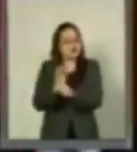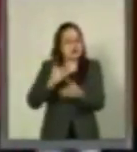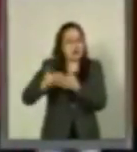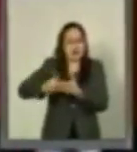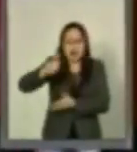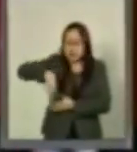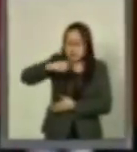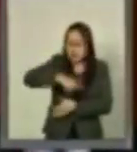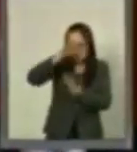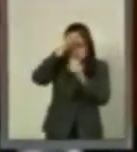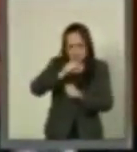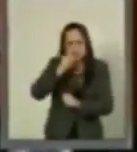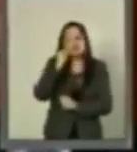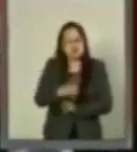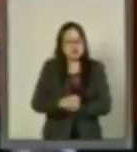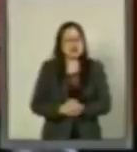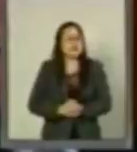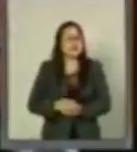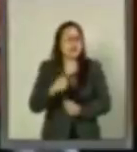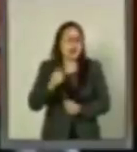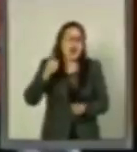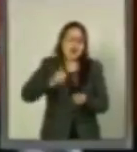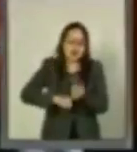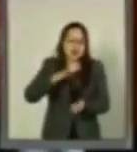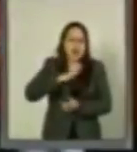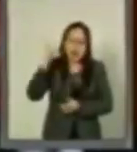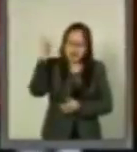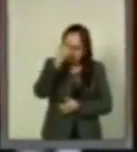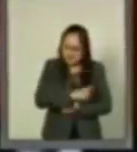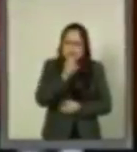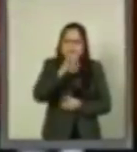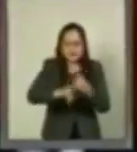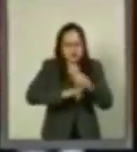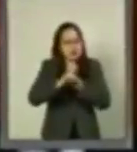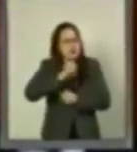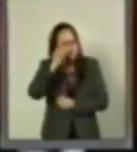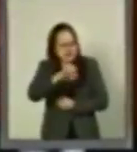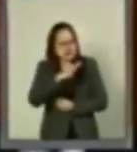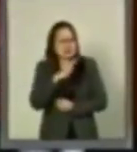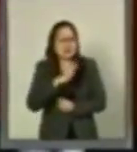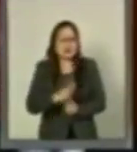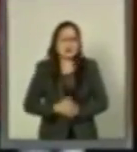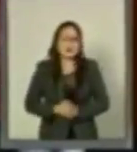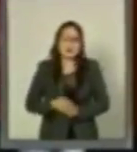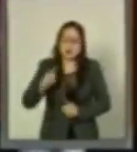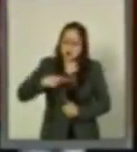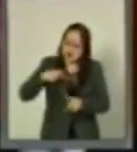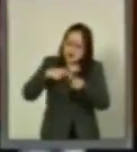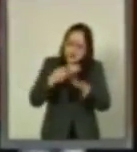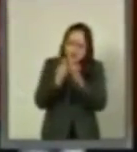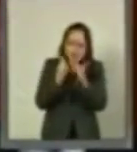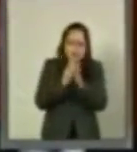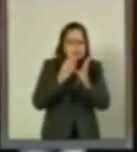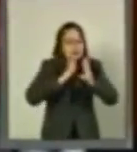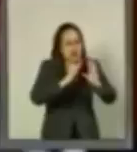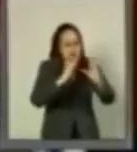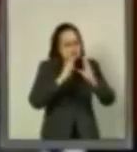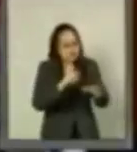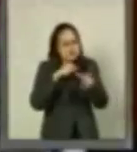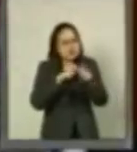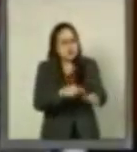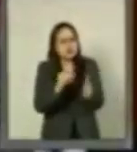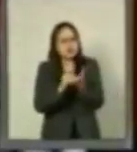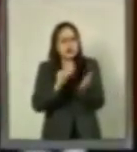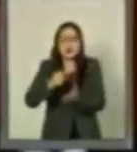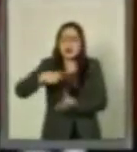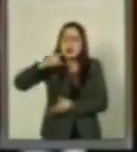de acuerdo, pero que tiene dificultades y problemas. Seguimos en la capacitación, seguimos cuidando